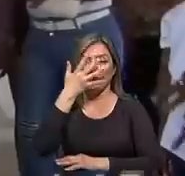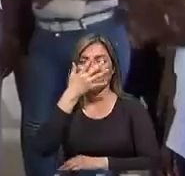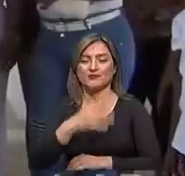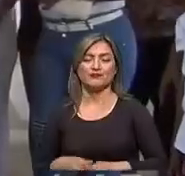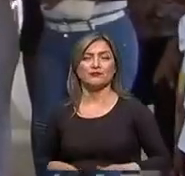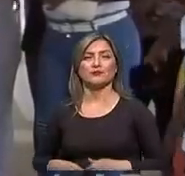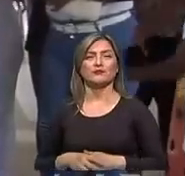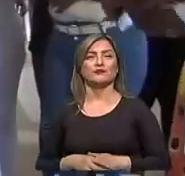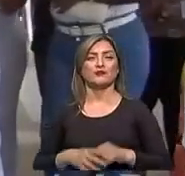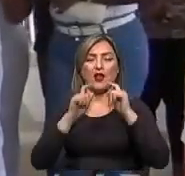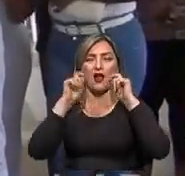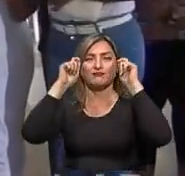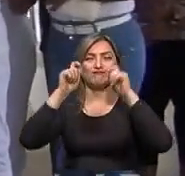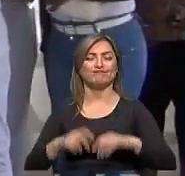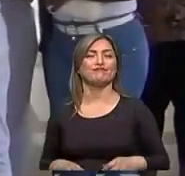provincia.